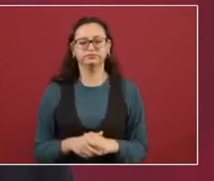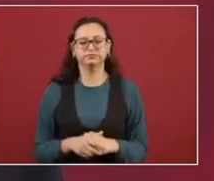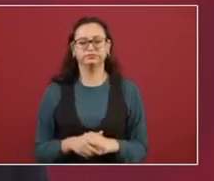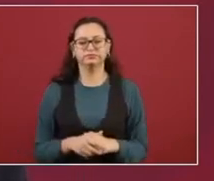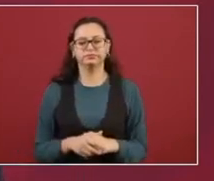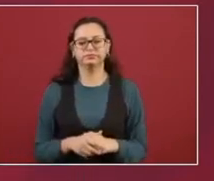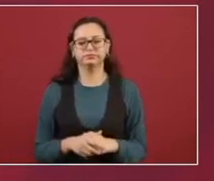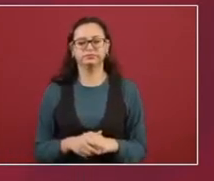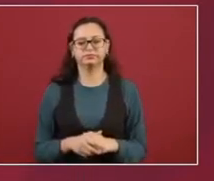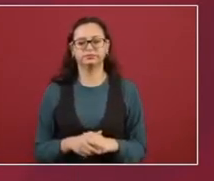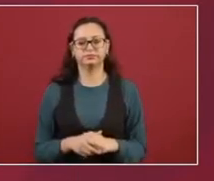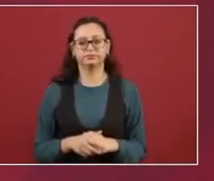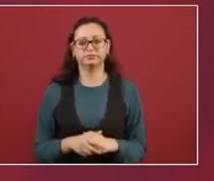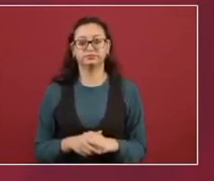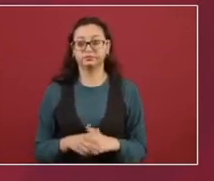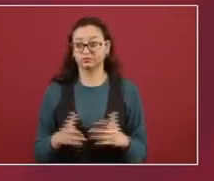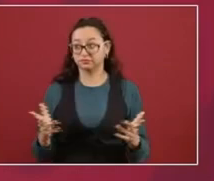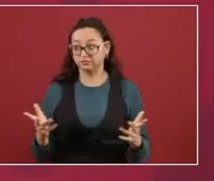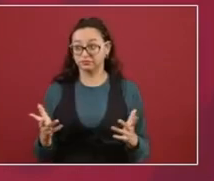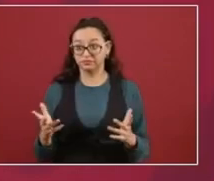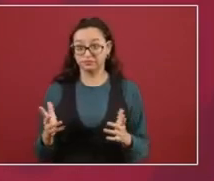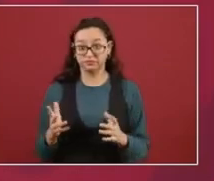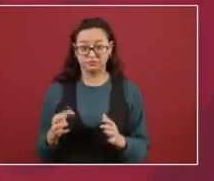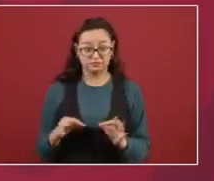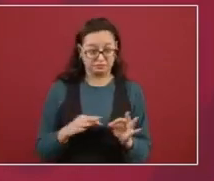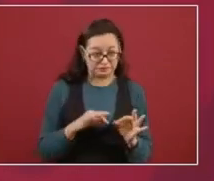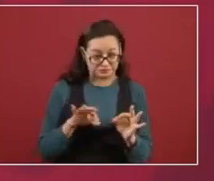No es un asunto fácil de lograr,